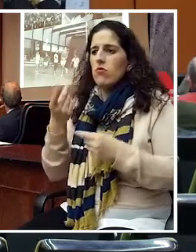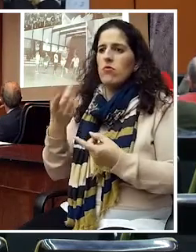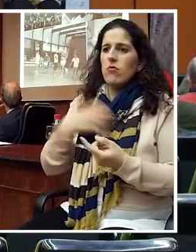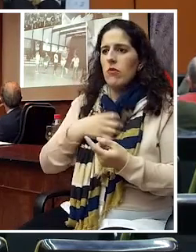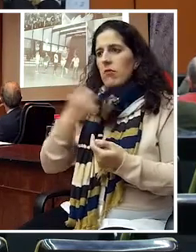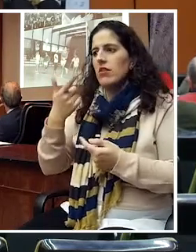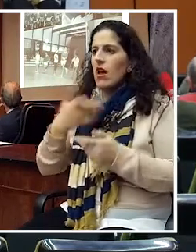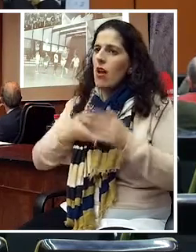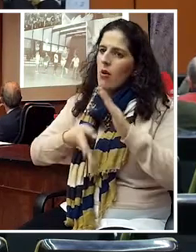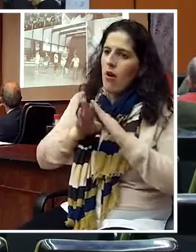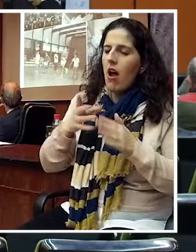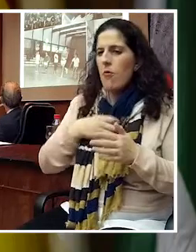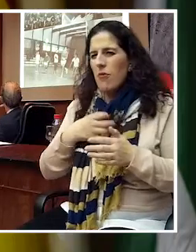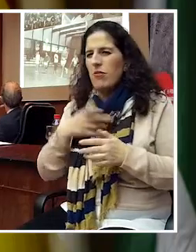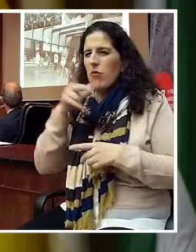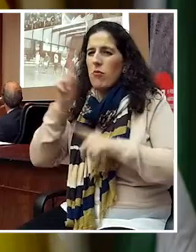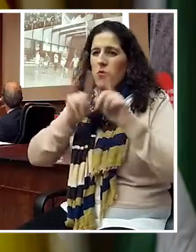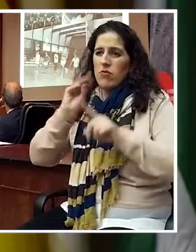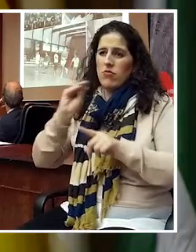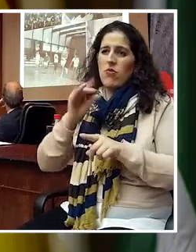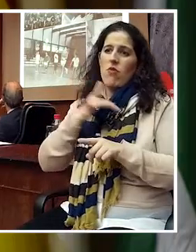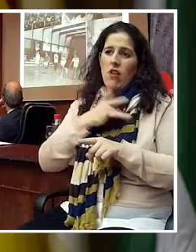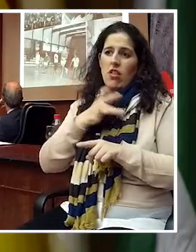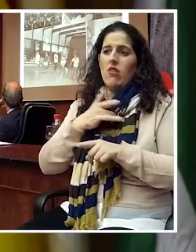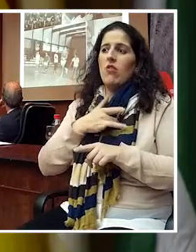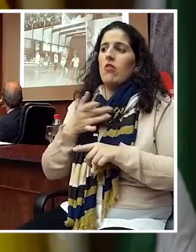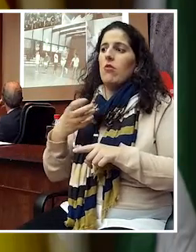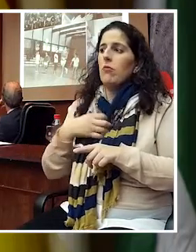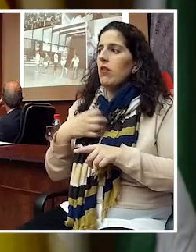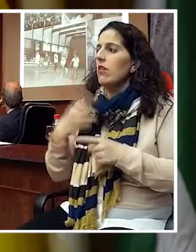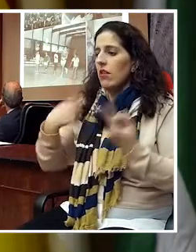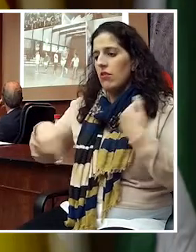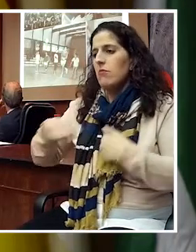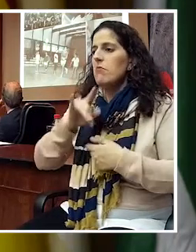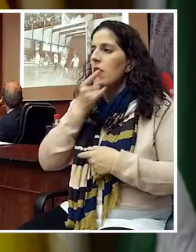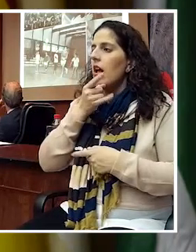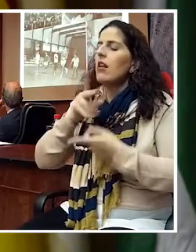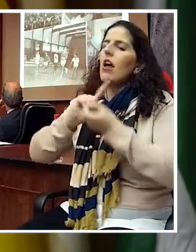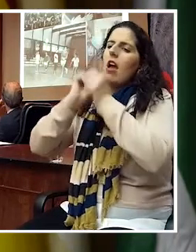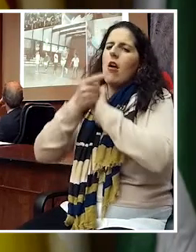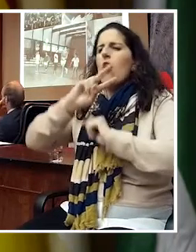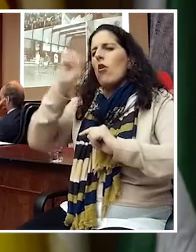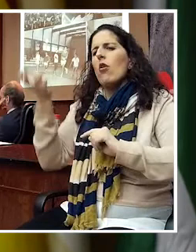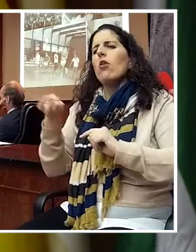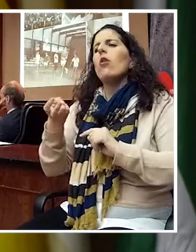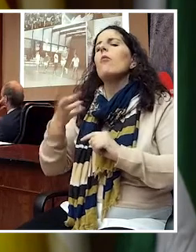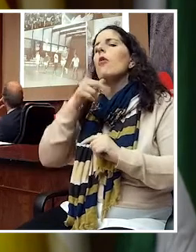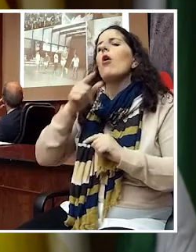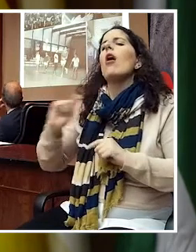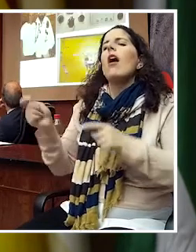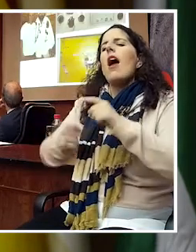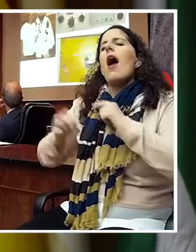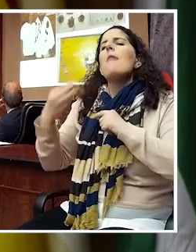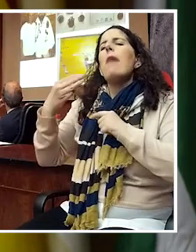estar mermado pues por el problema su aparato locomotor, pues lo cambió por otro deporte, el bádminton, en